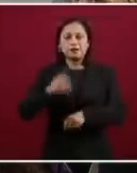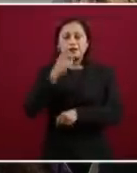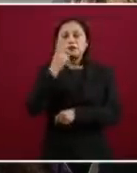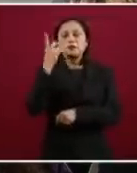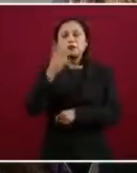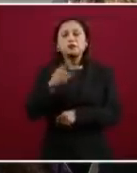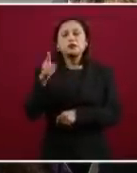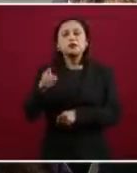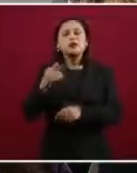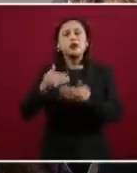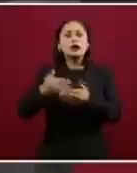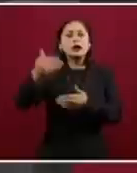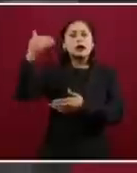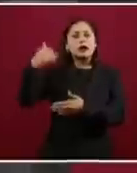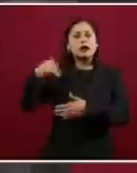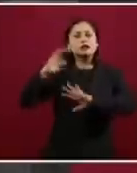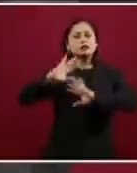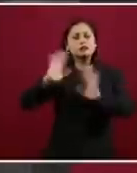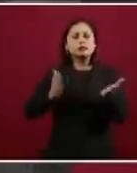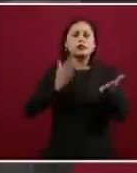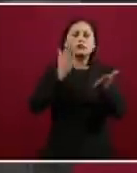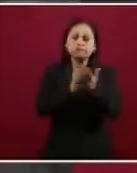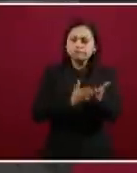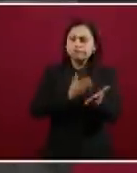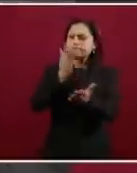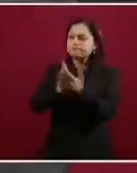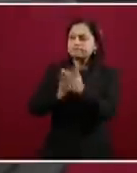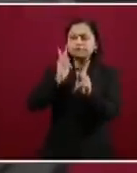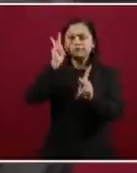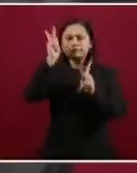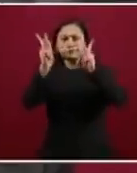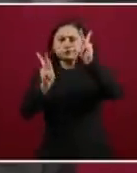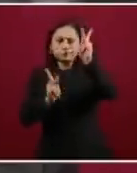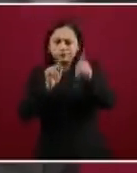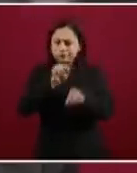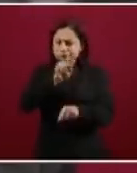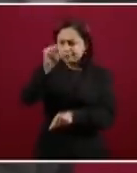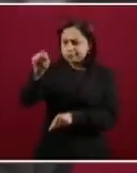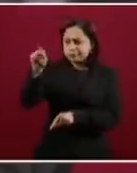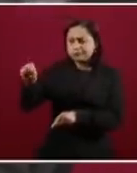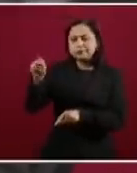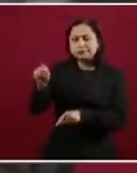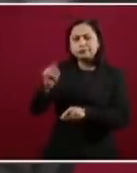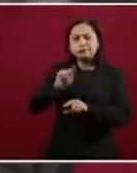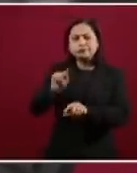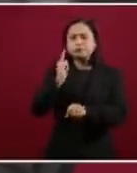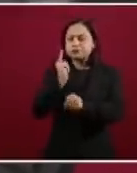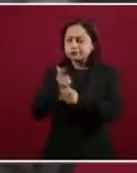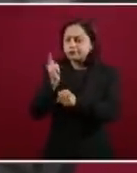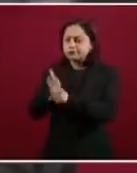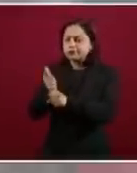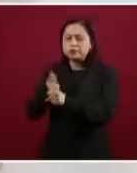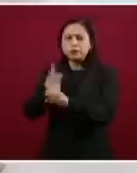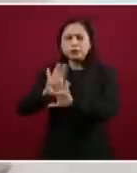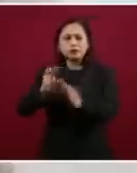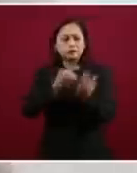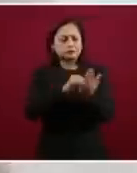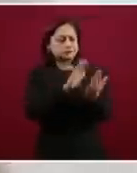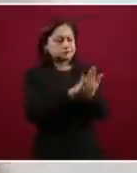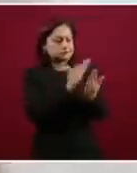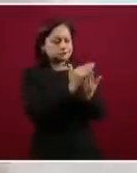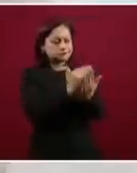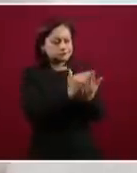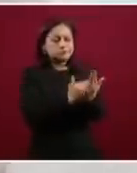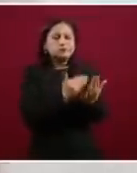actos previos, recorridos, reuniones. En particular, se ha elaborado un protocolo de consulta, que es el que va a sustentar todo